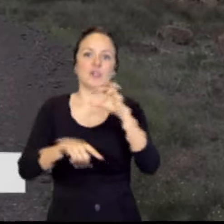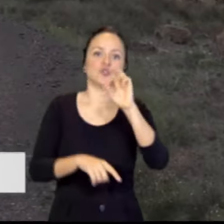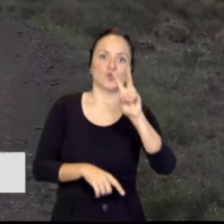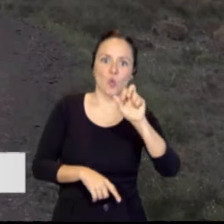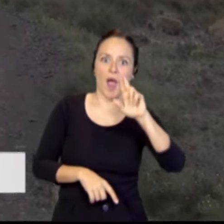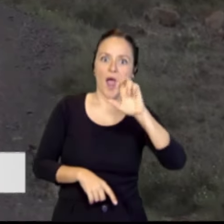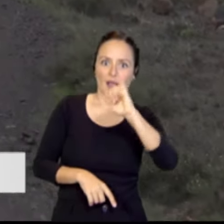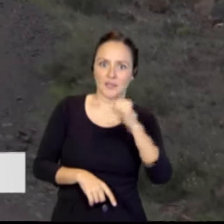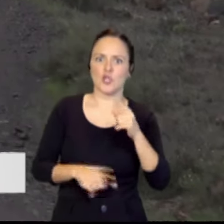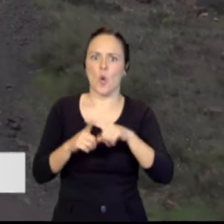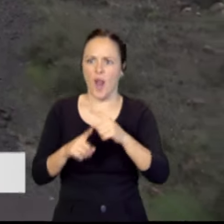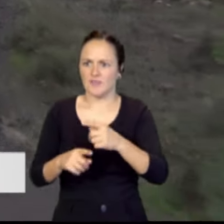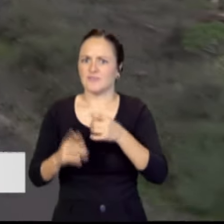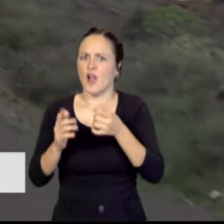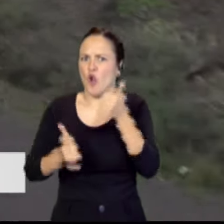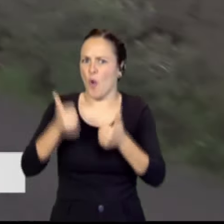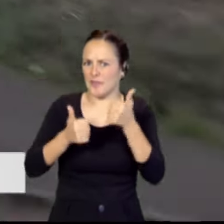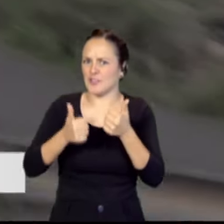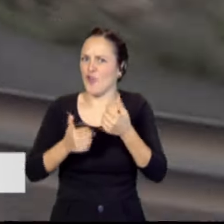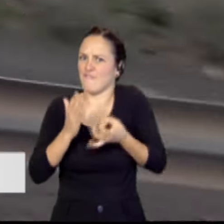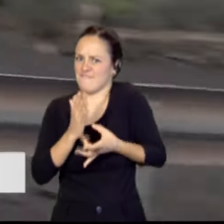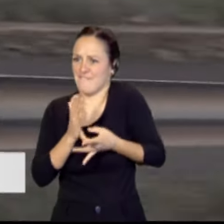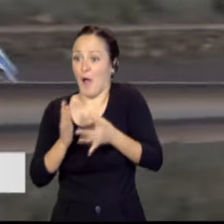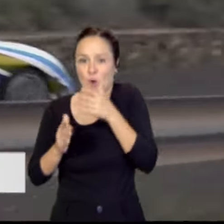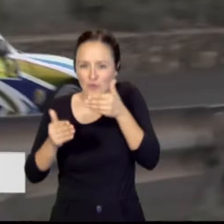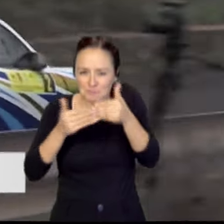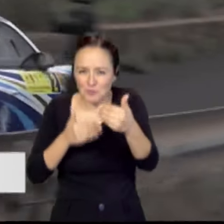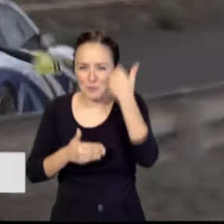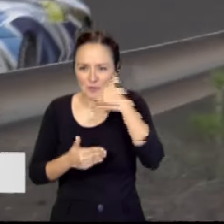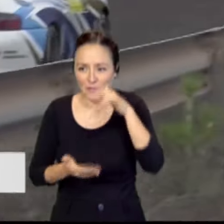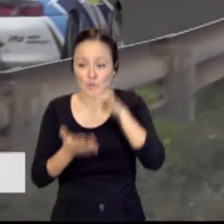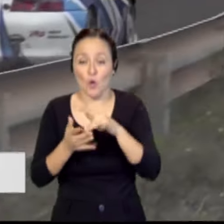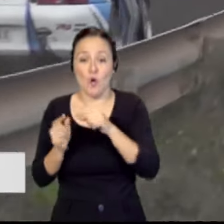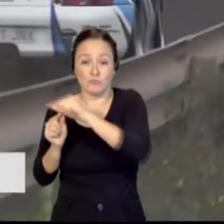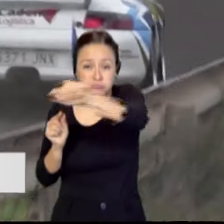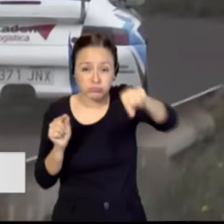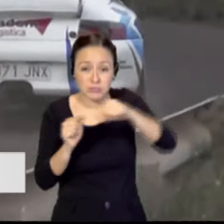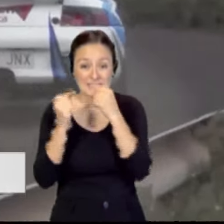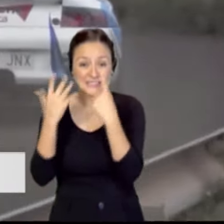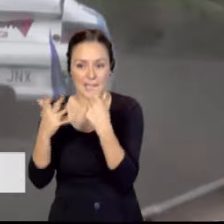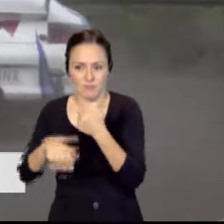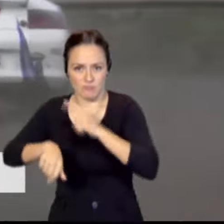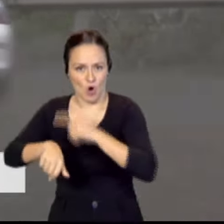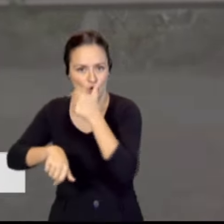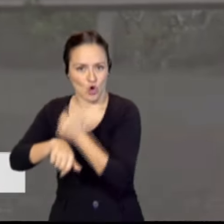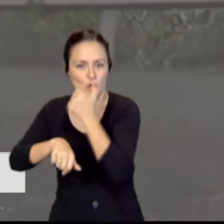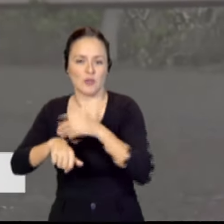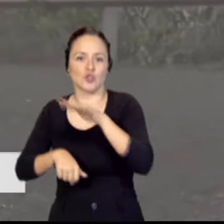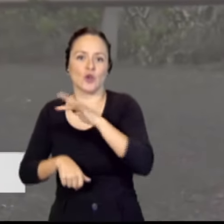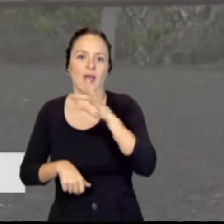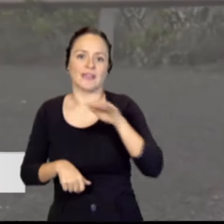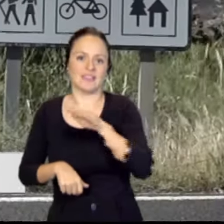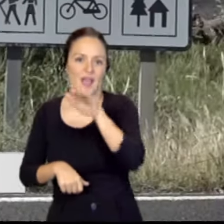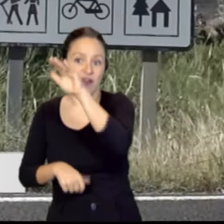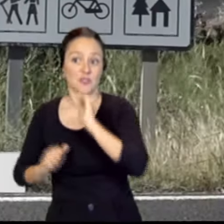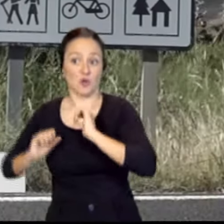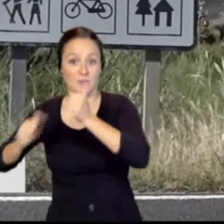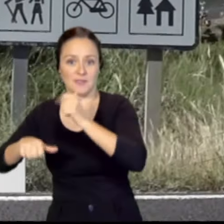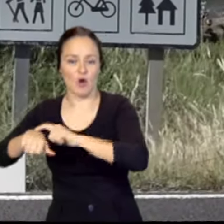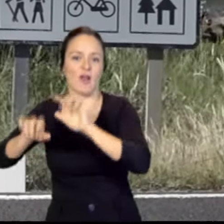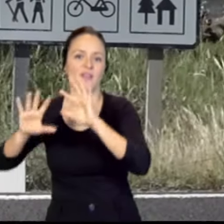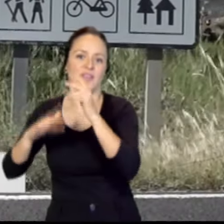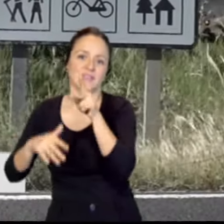competición concentrada en el próximo sábado habrá seis tramos cronom entrados empezando en tabayesco a las 10:40 de la